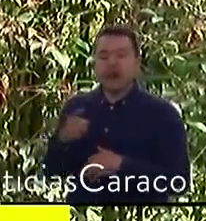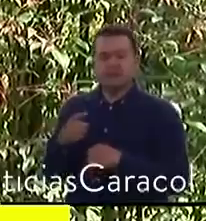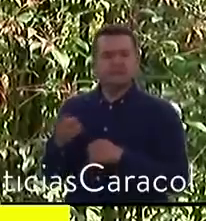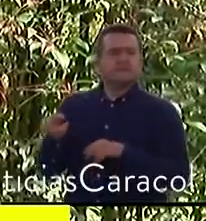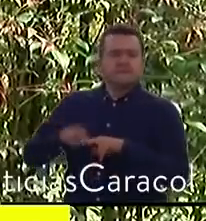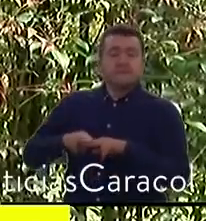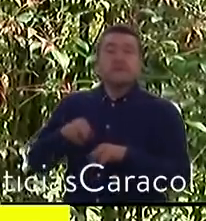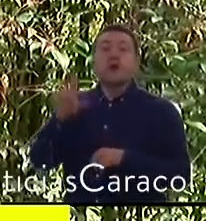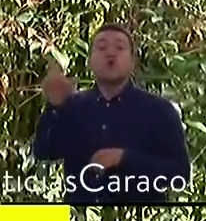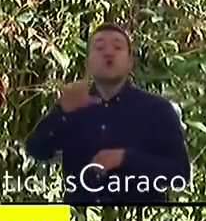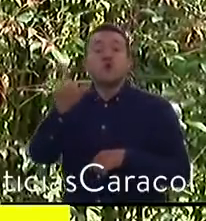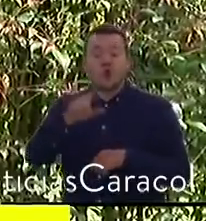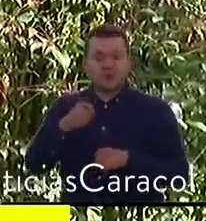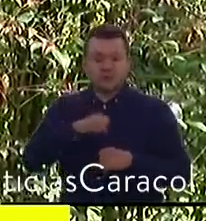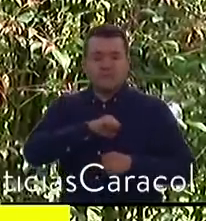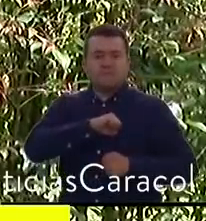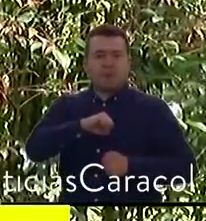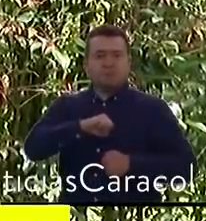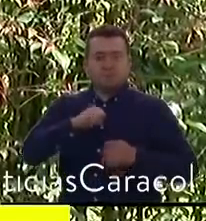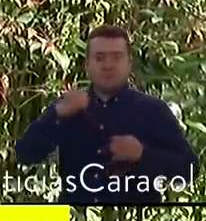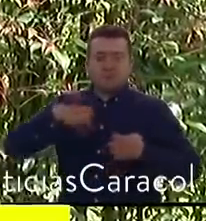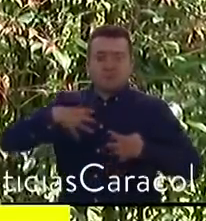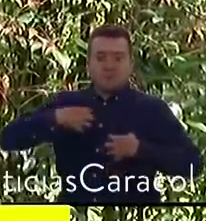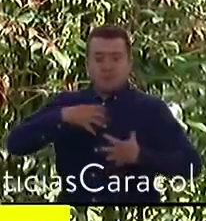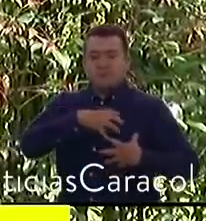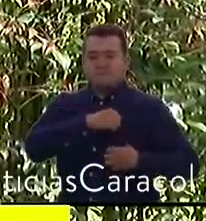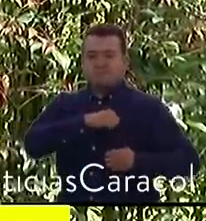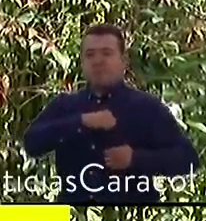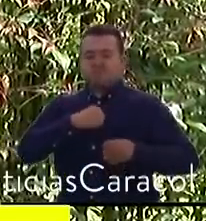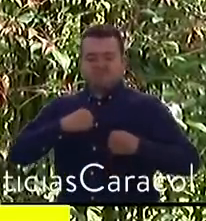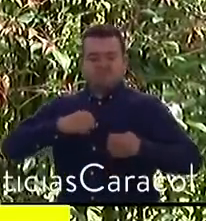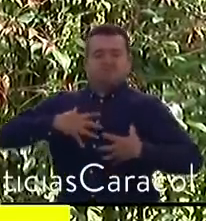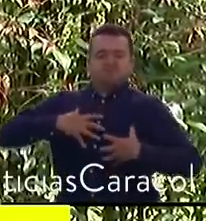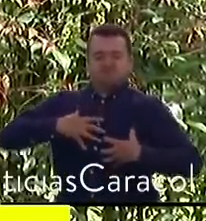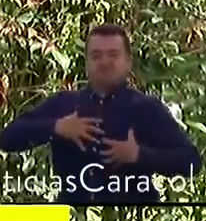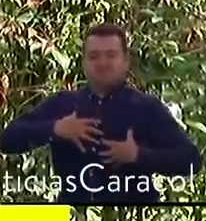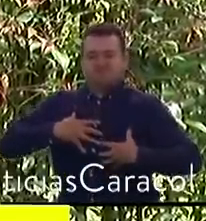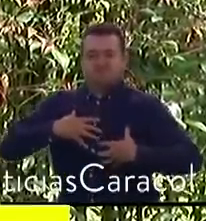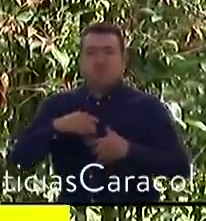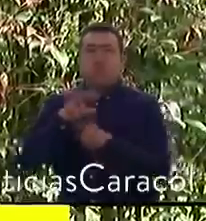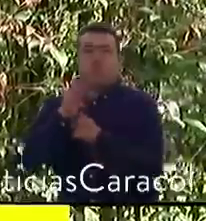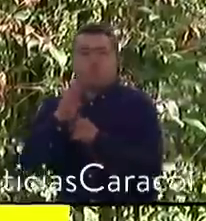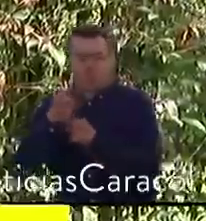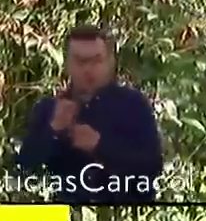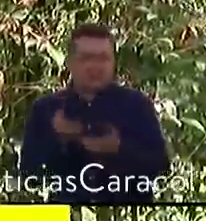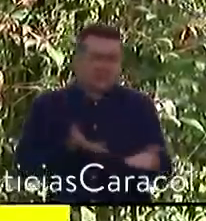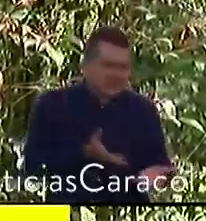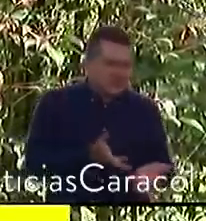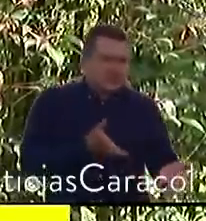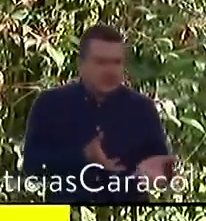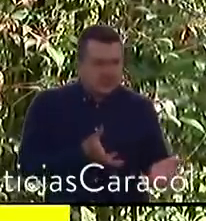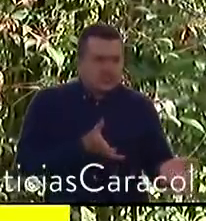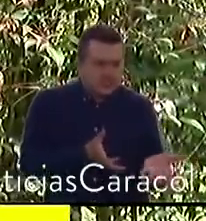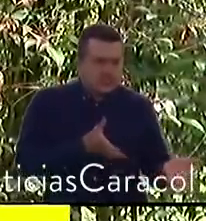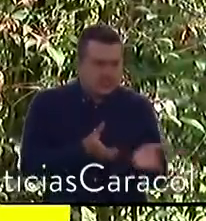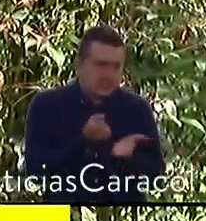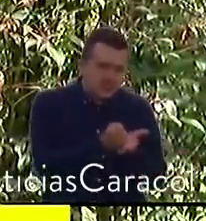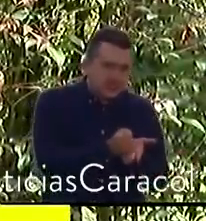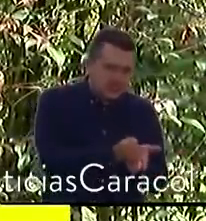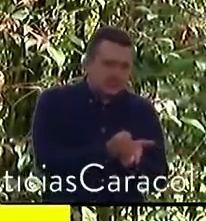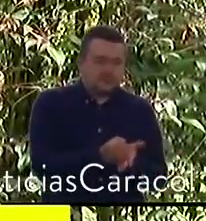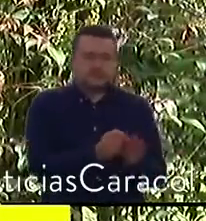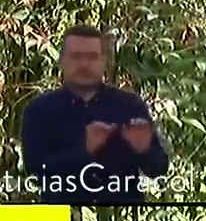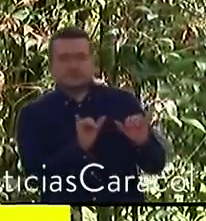paro cardiorrespiratorio que fue manejado por personal de la unidad de cuidados intensivos de la institución. Fue necesario